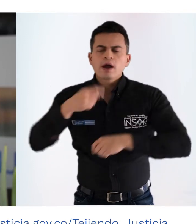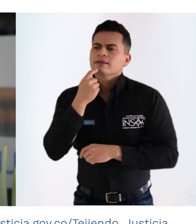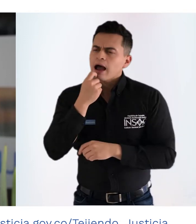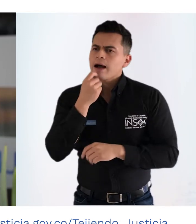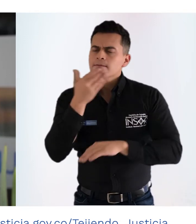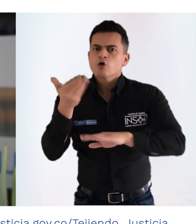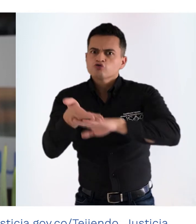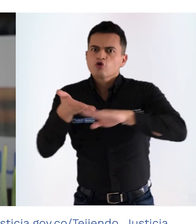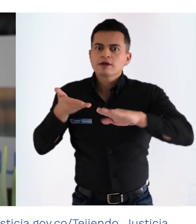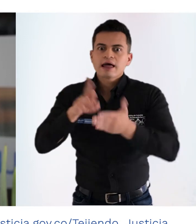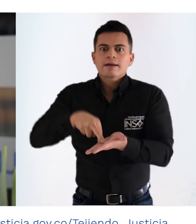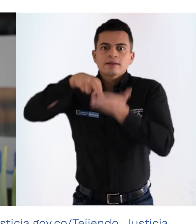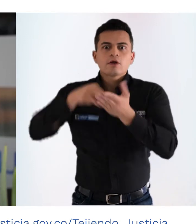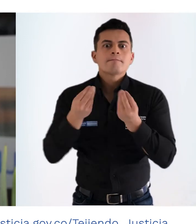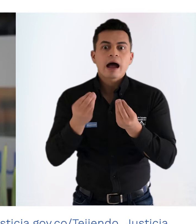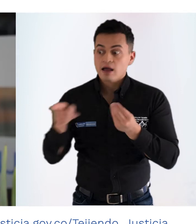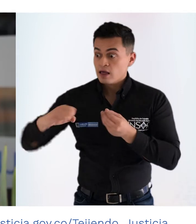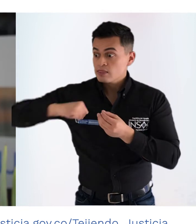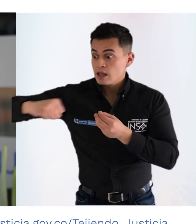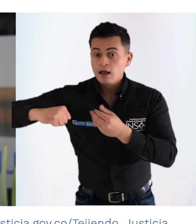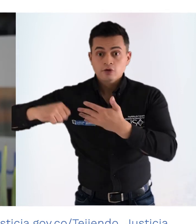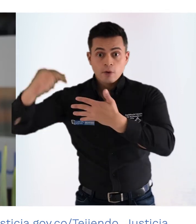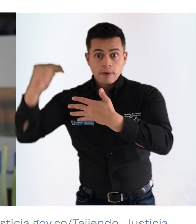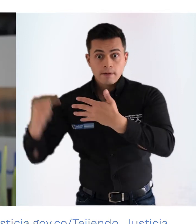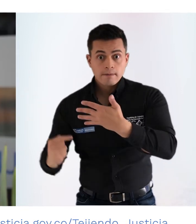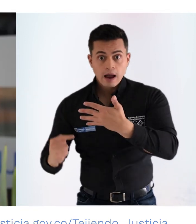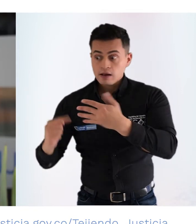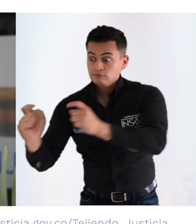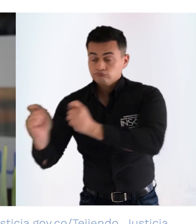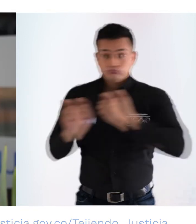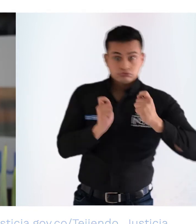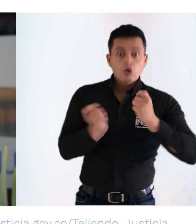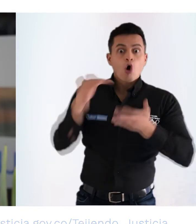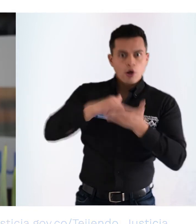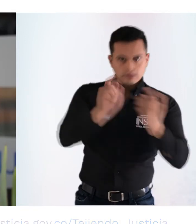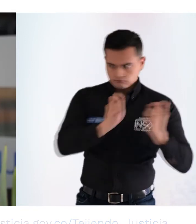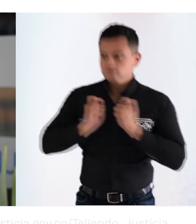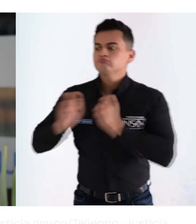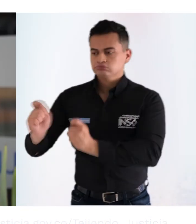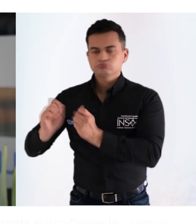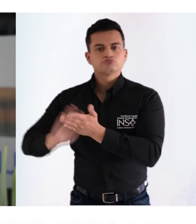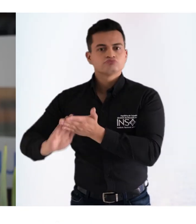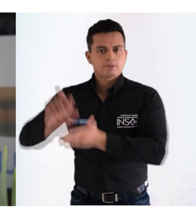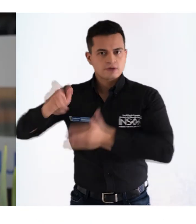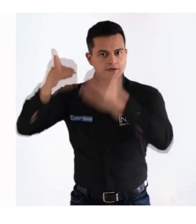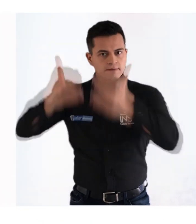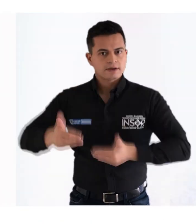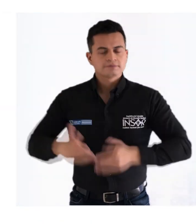rehabilitación para tratar de devolver los derechos que fueron limitados a las personas con discapacidad.